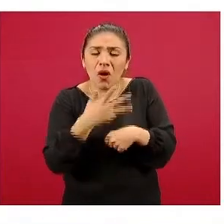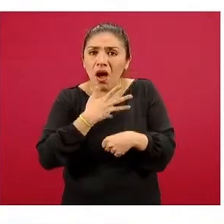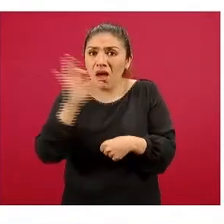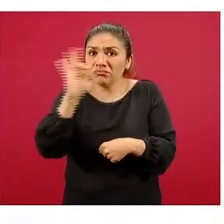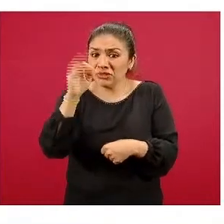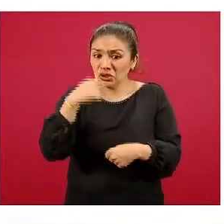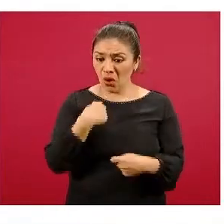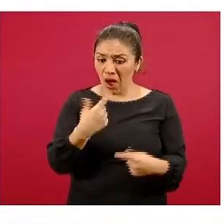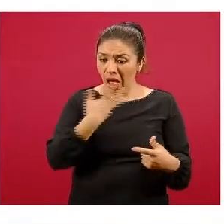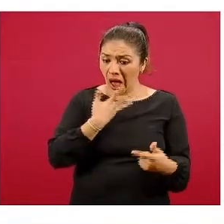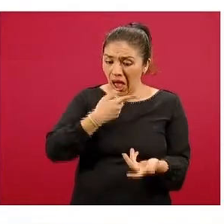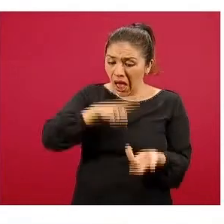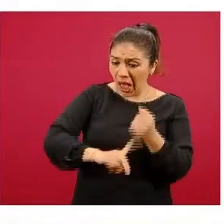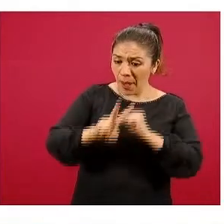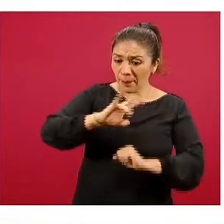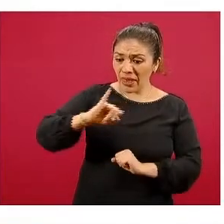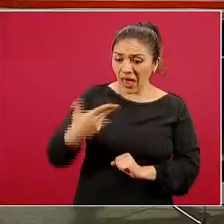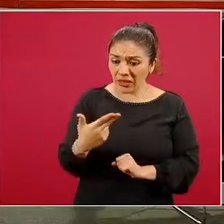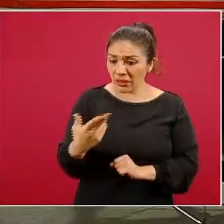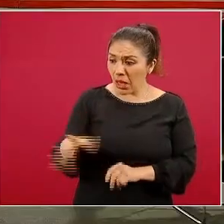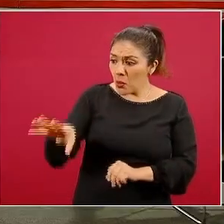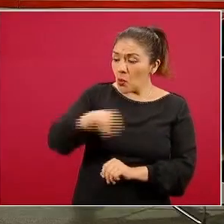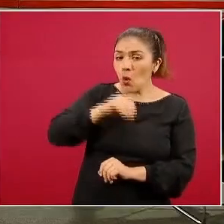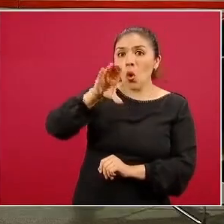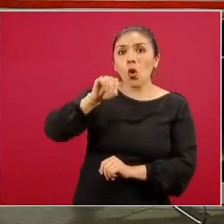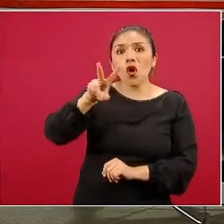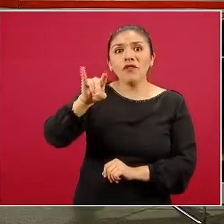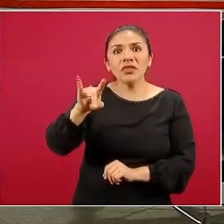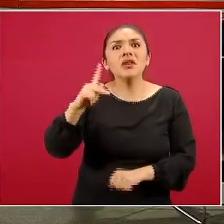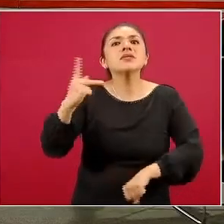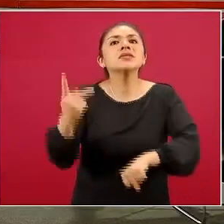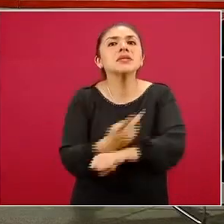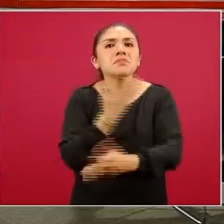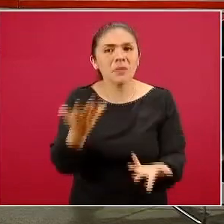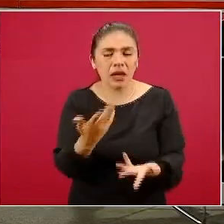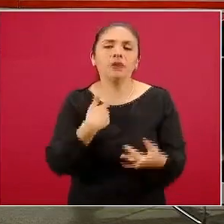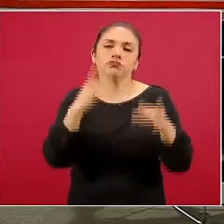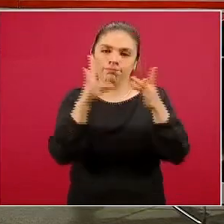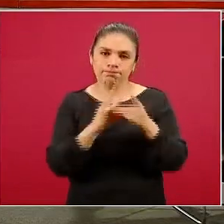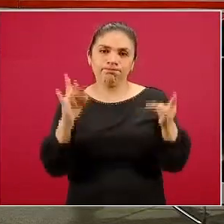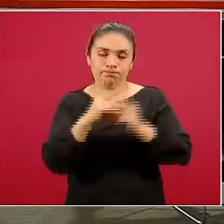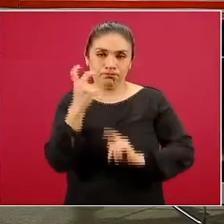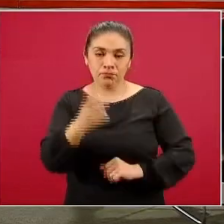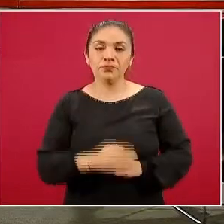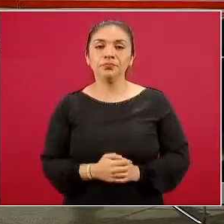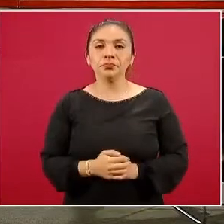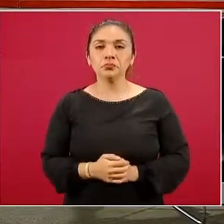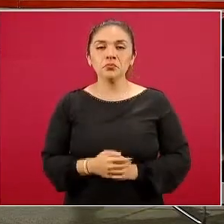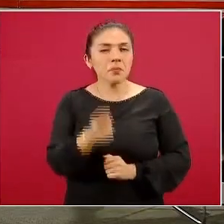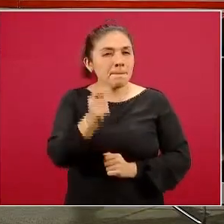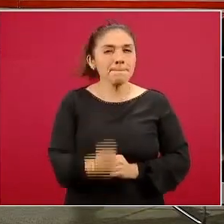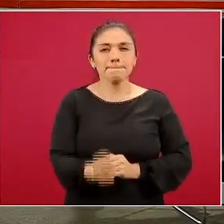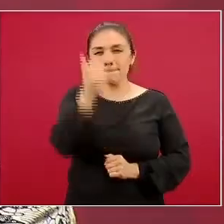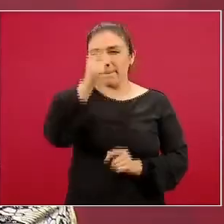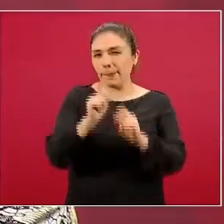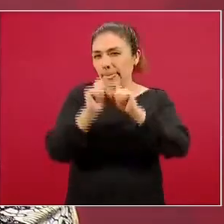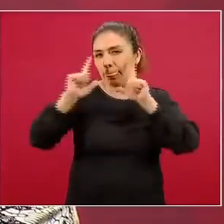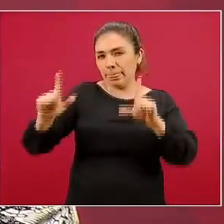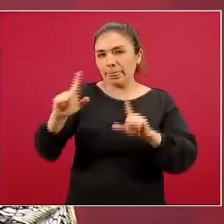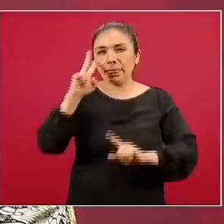vivimos con VIH y de tener COVID. Si me pasas la siguiente, por favor. Salió al principio y